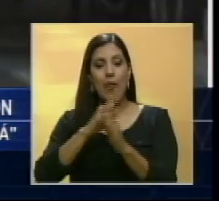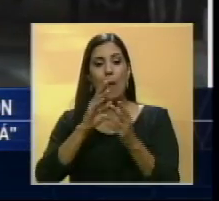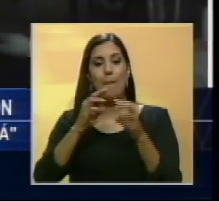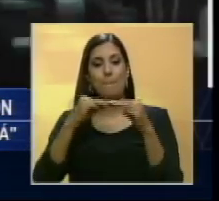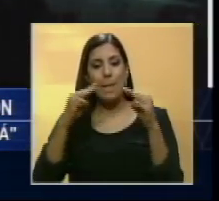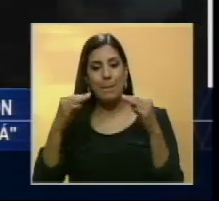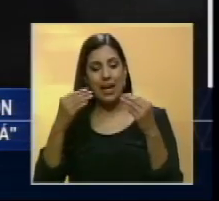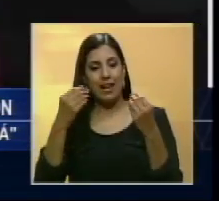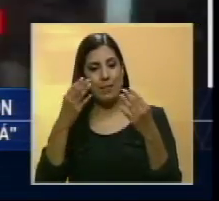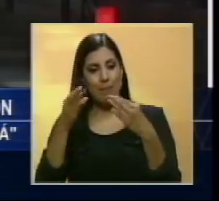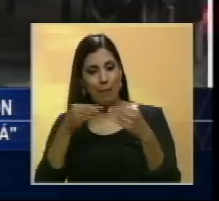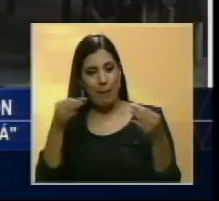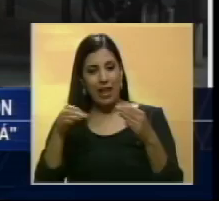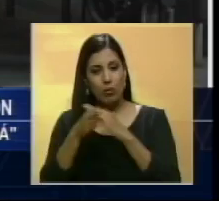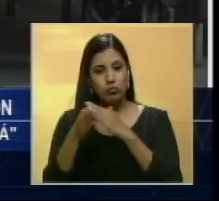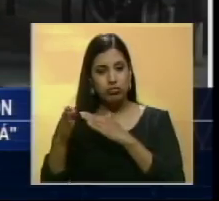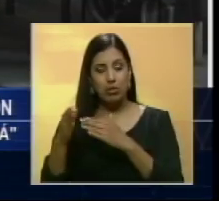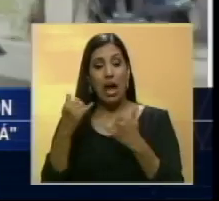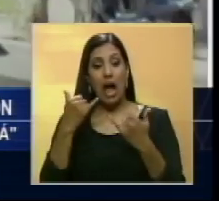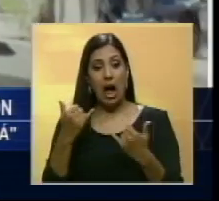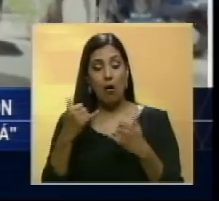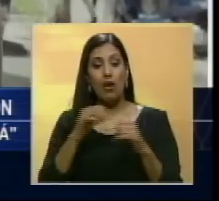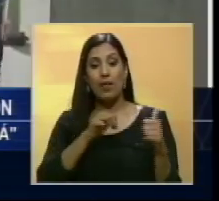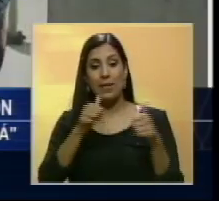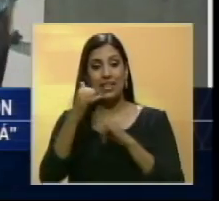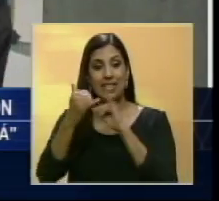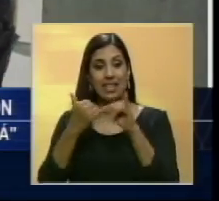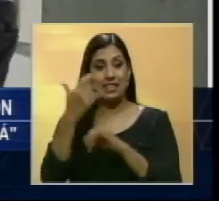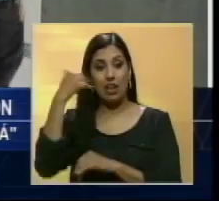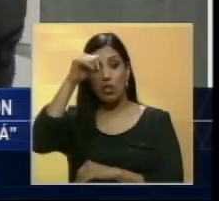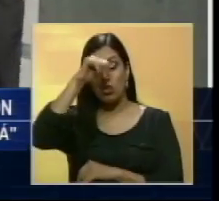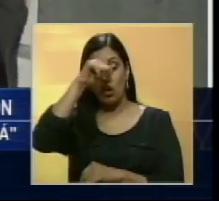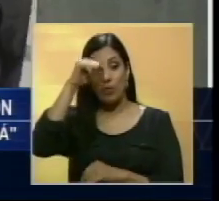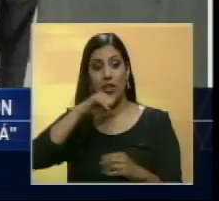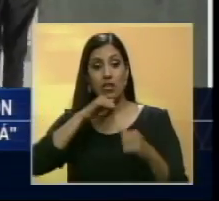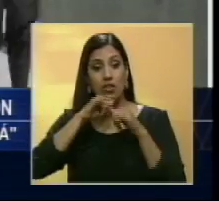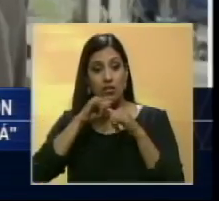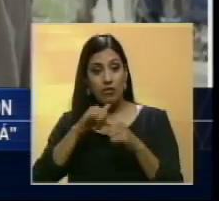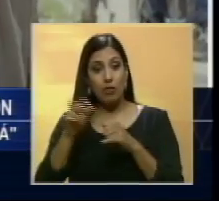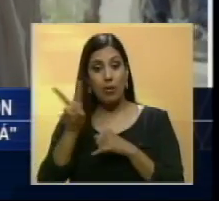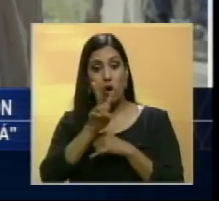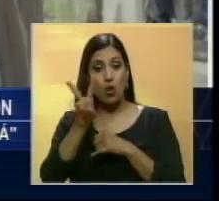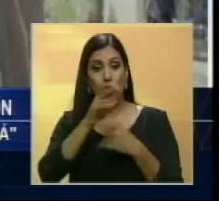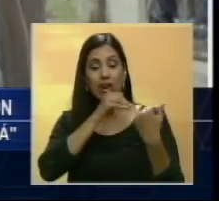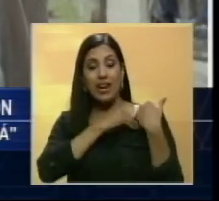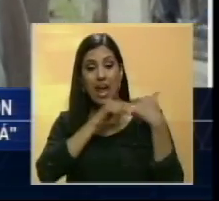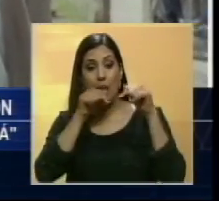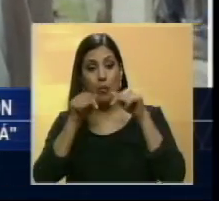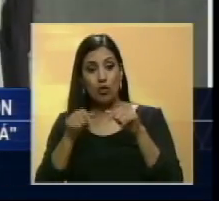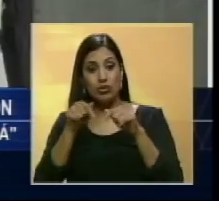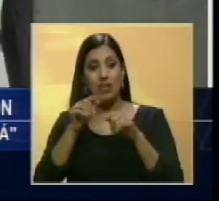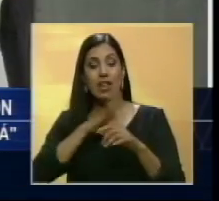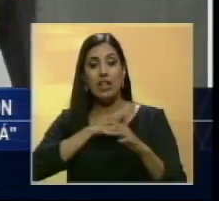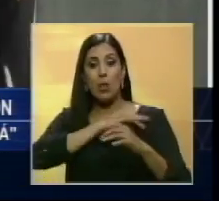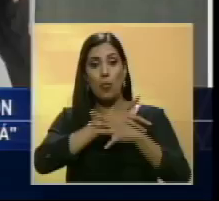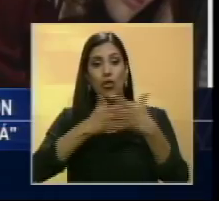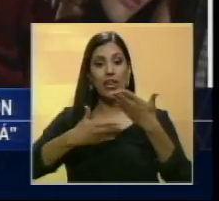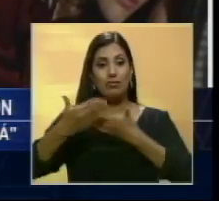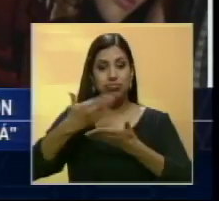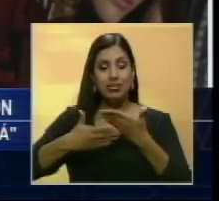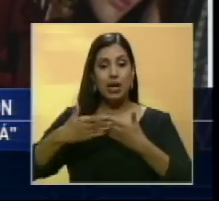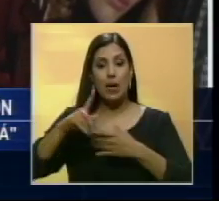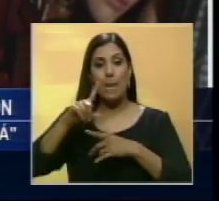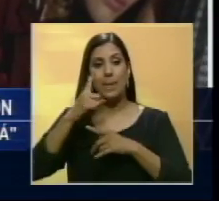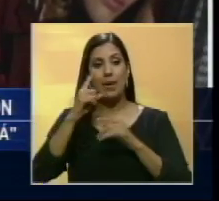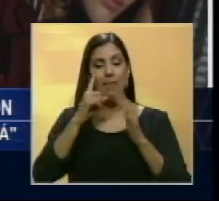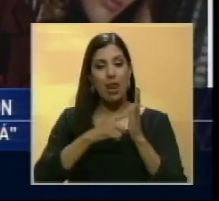de Panamá, una investigación internacional que salió a la luz este domingo, según la cual ambos figuran como apoderados a principios de